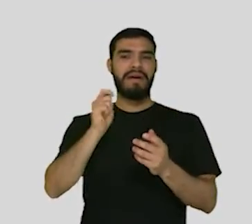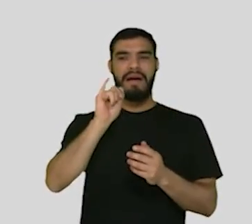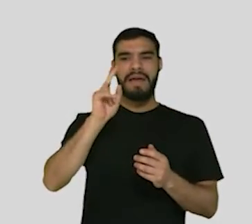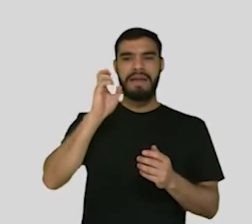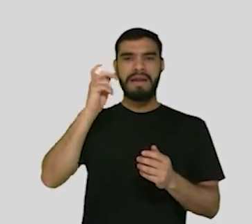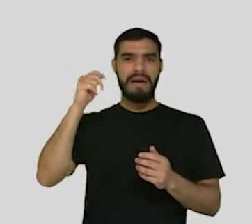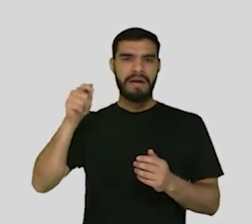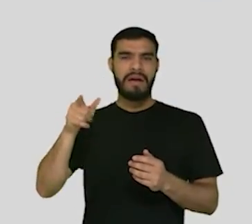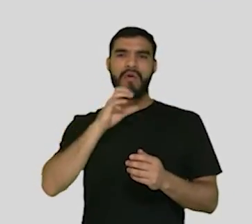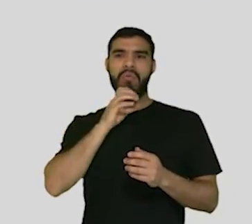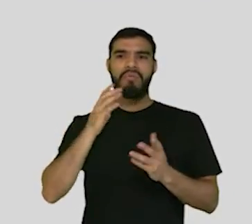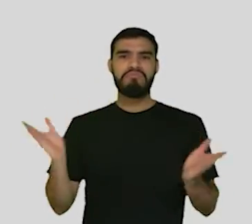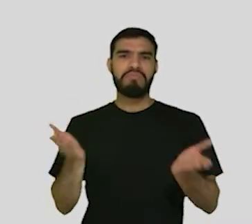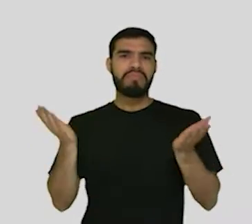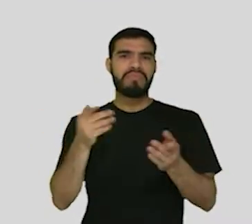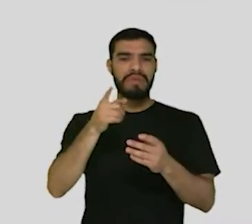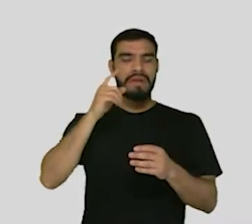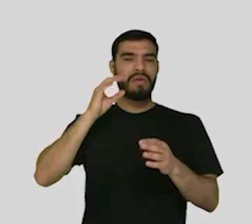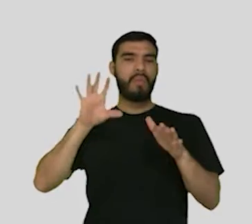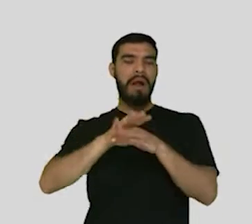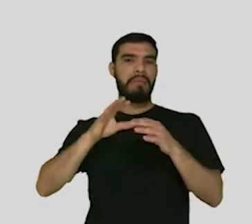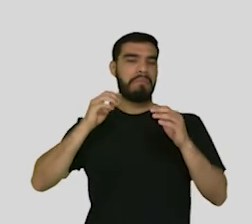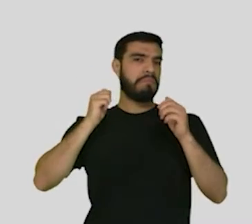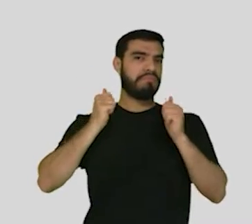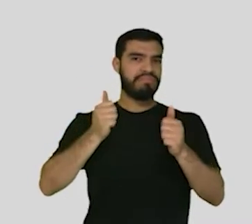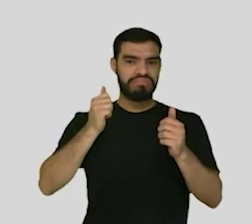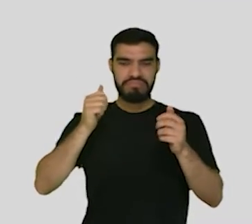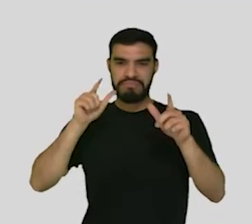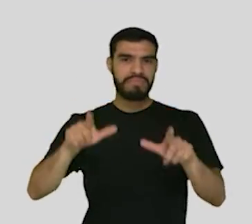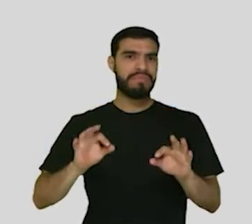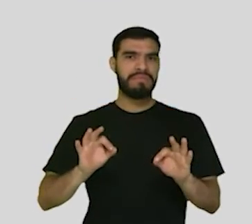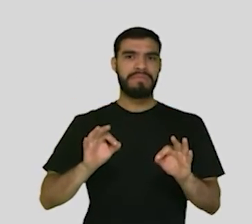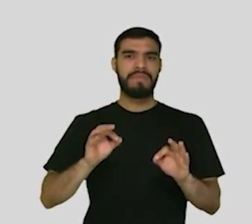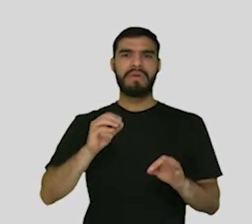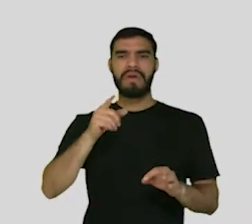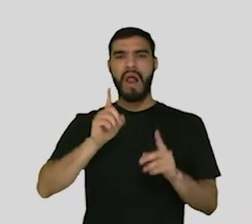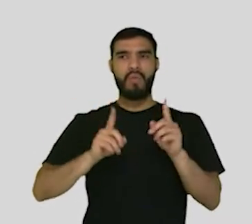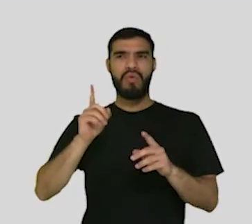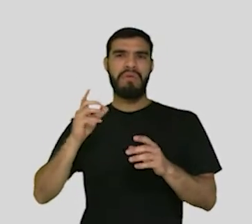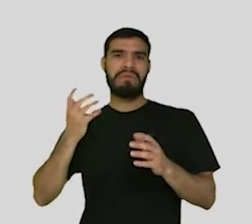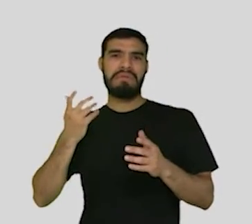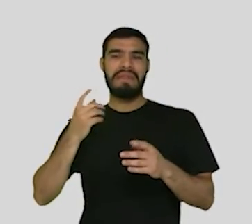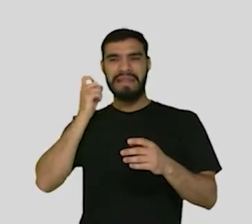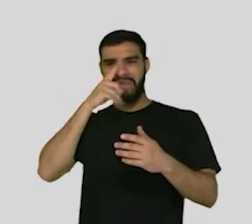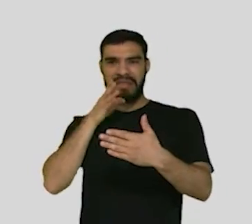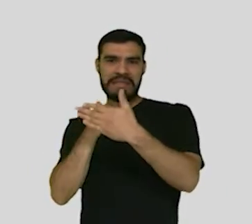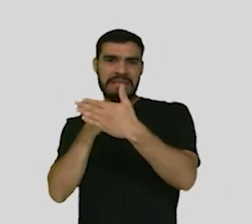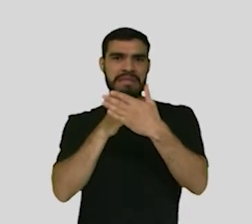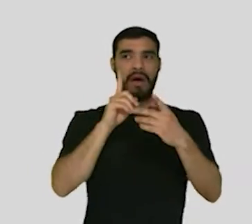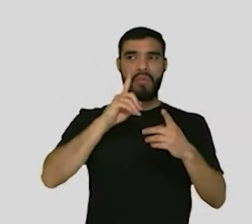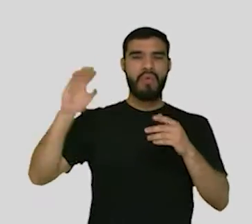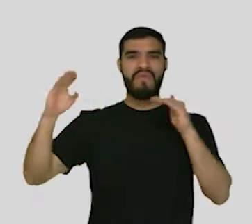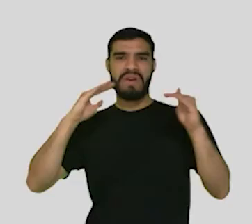va, pe, atu. Epa, ve, oja, pe, yo, cupe, va, terampa. Epa pe peñandú peñón guatuba